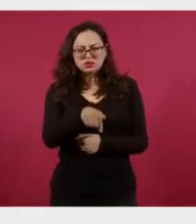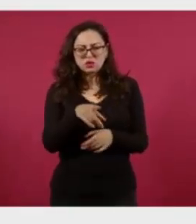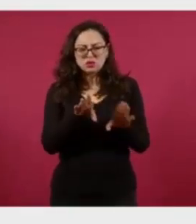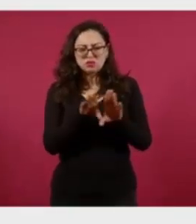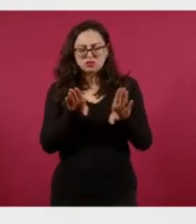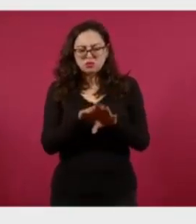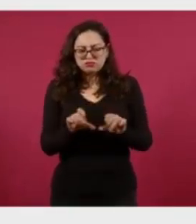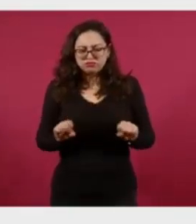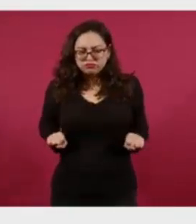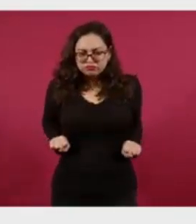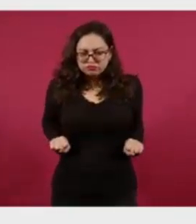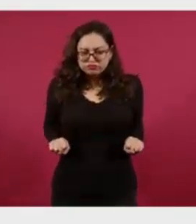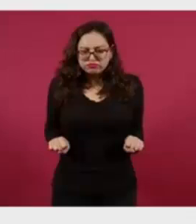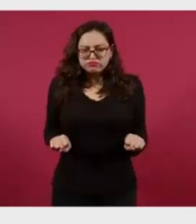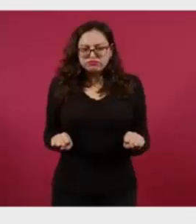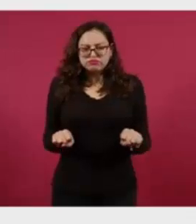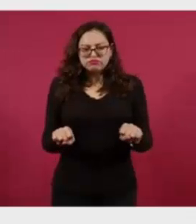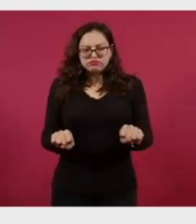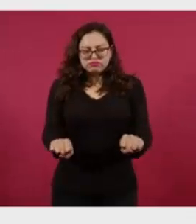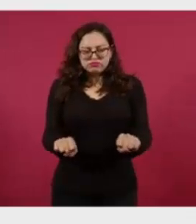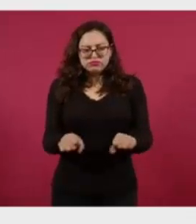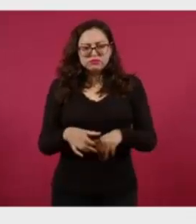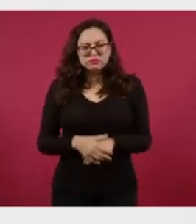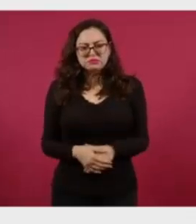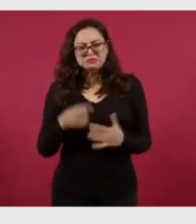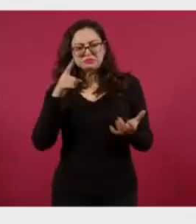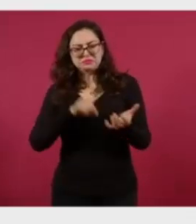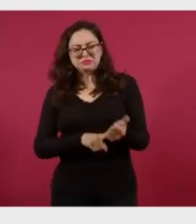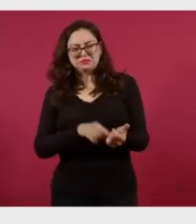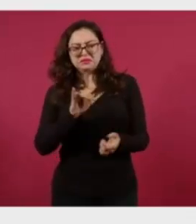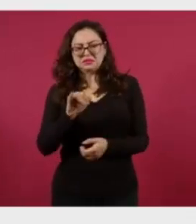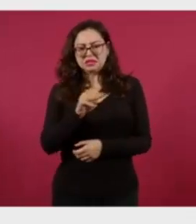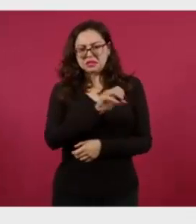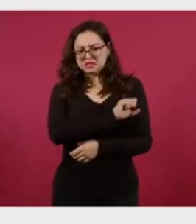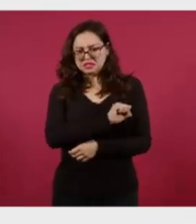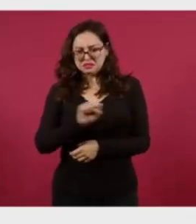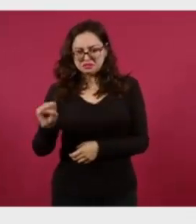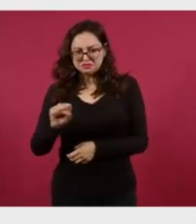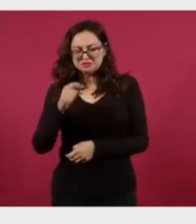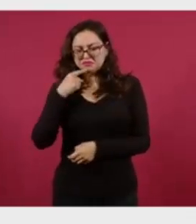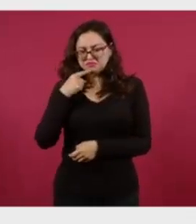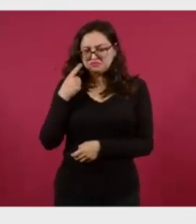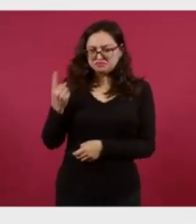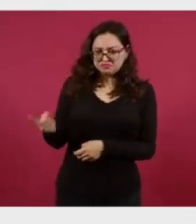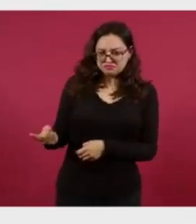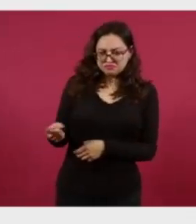carrito de supermercado en un hospital del IMSS. Aquí vemos la fotografía.